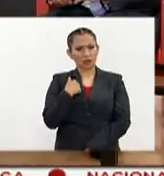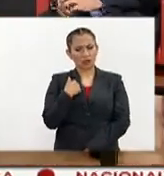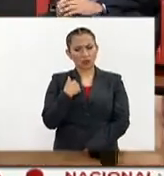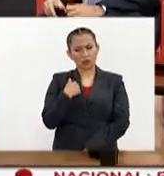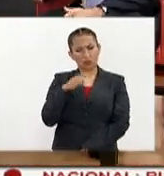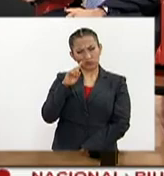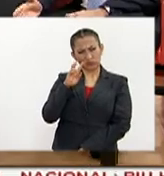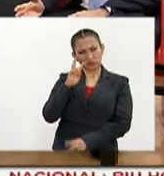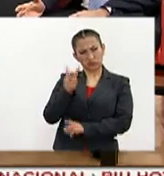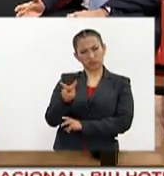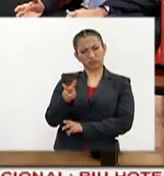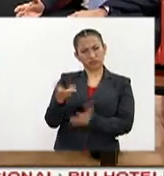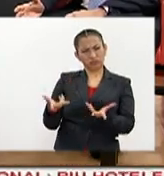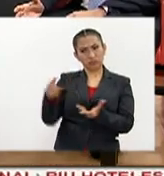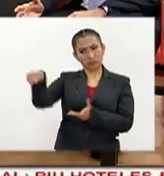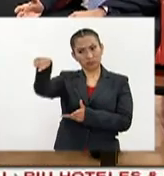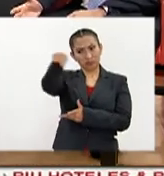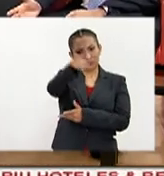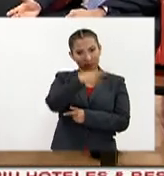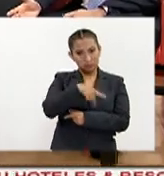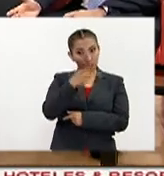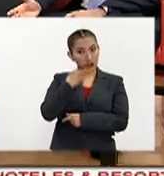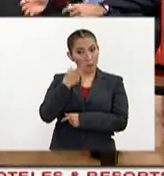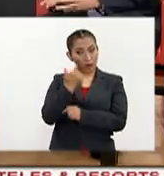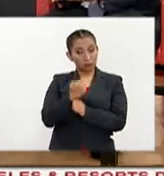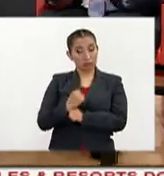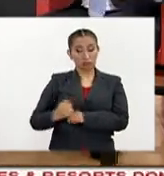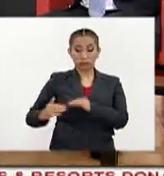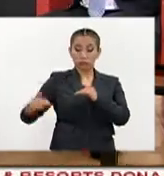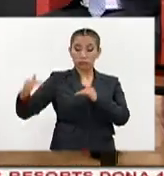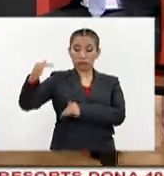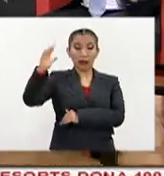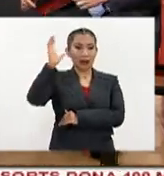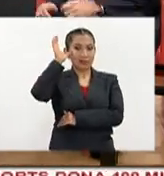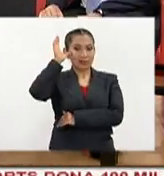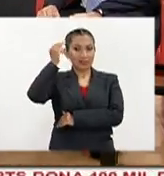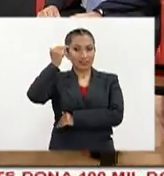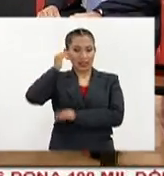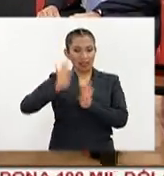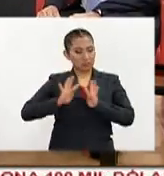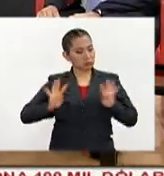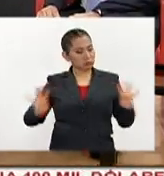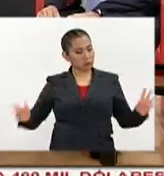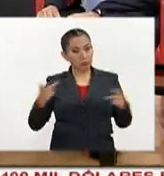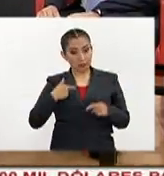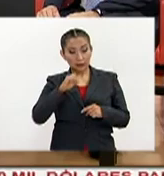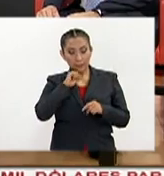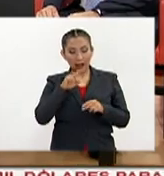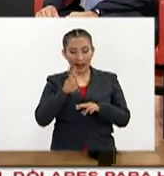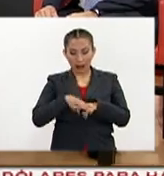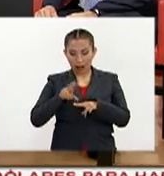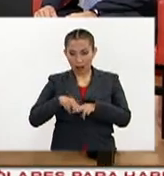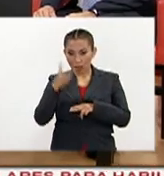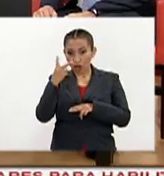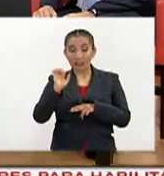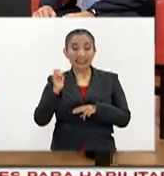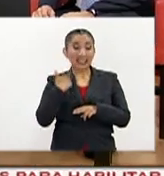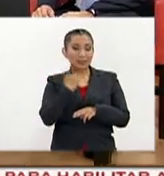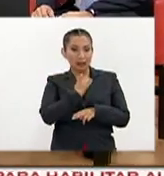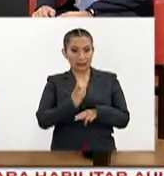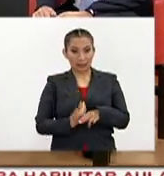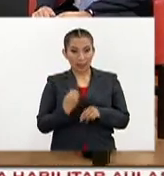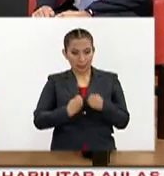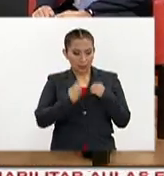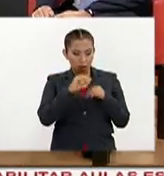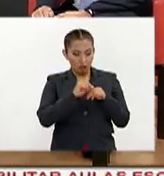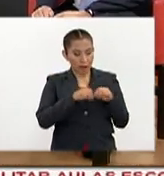de posicionar las figuras claves de la política china, al lado de él, Xi Jinping, estuvieron sentados precisamente los 2 expresidentes aún